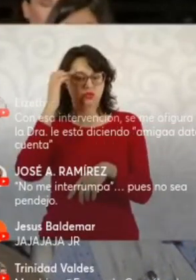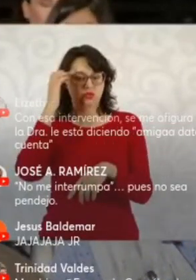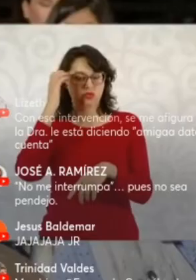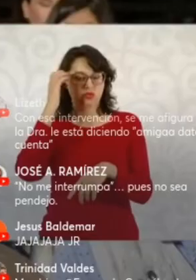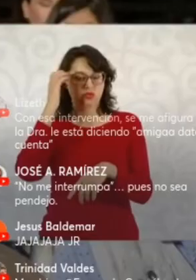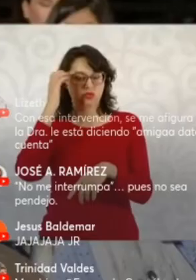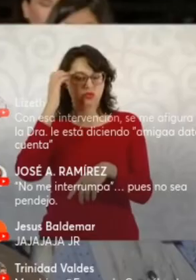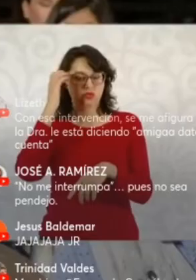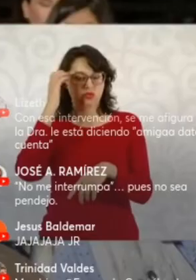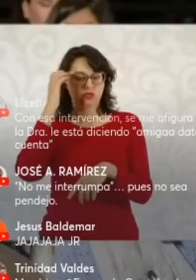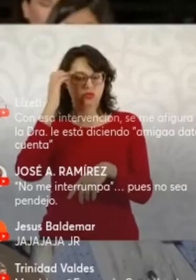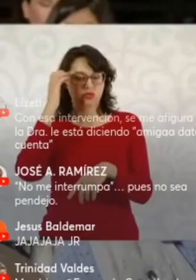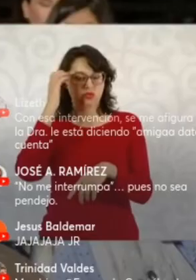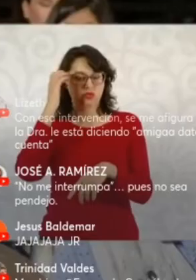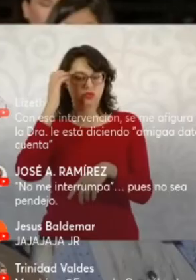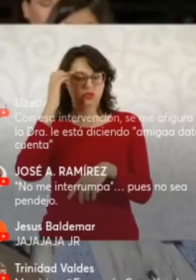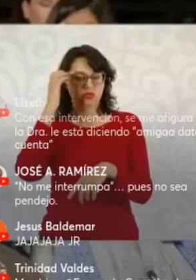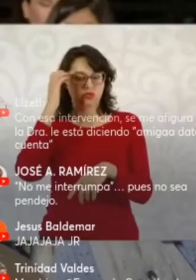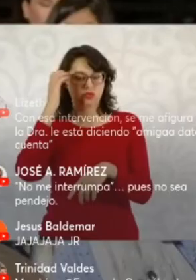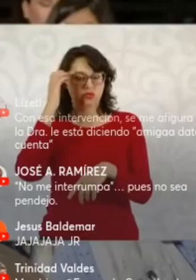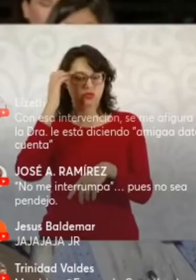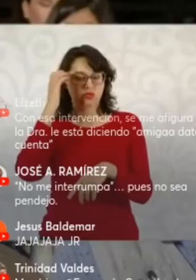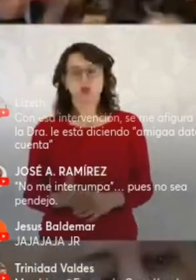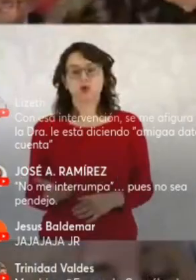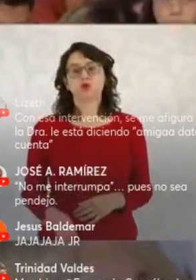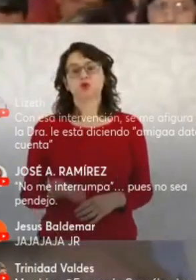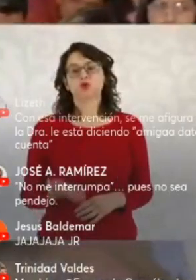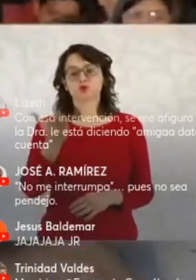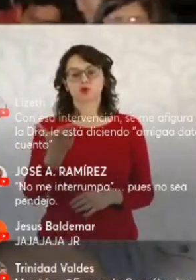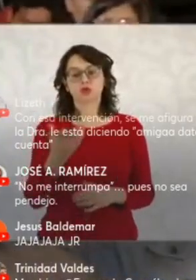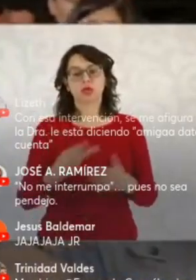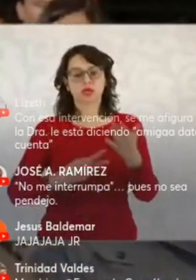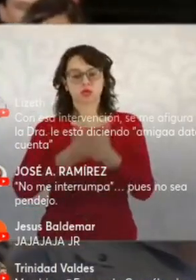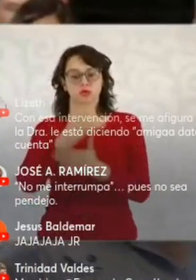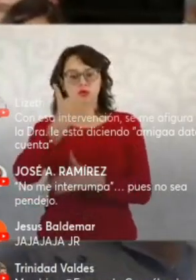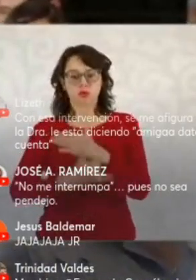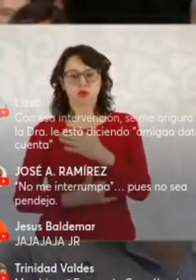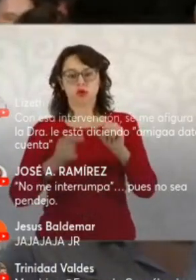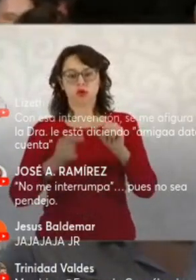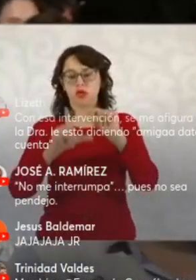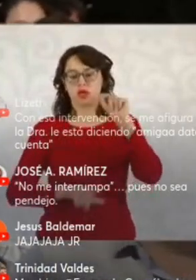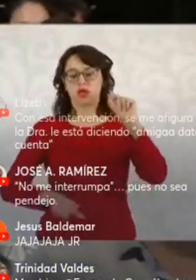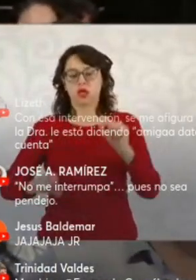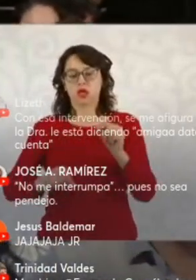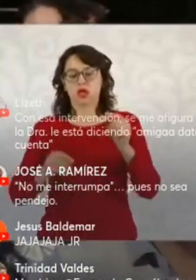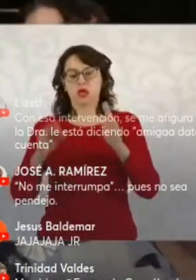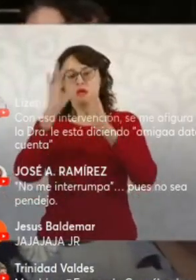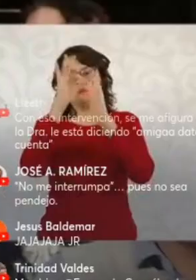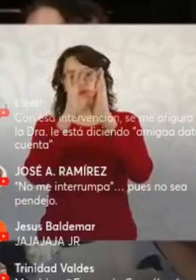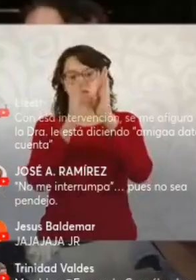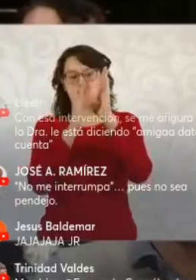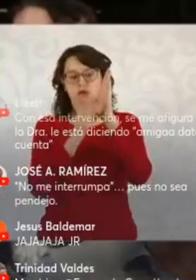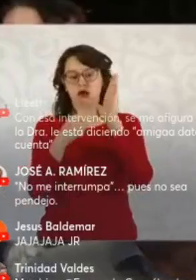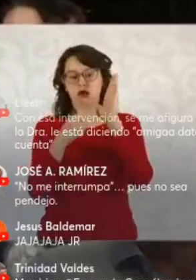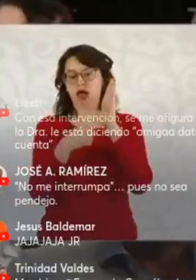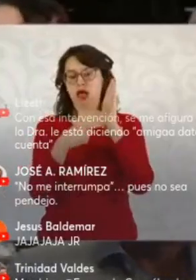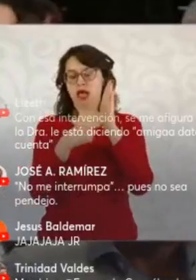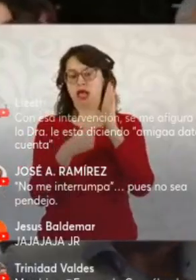Usted, en el proyecto de nación, en los 100 compromisos, en el numeral